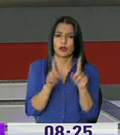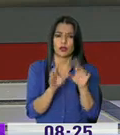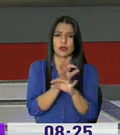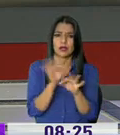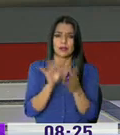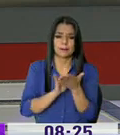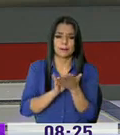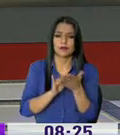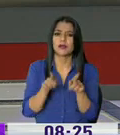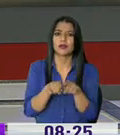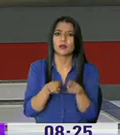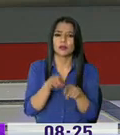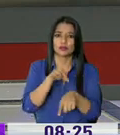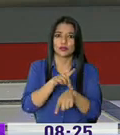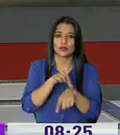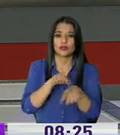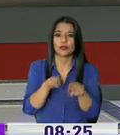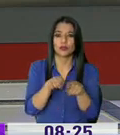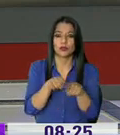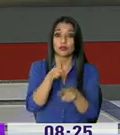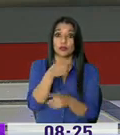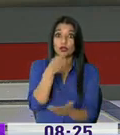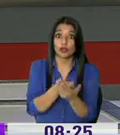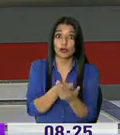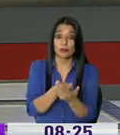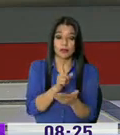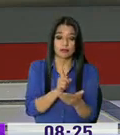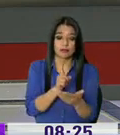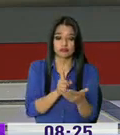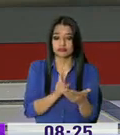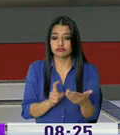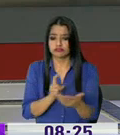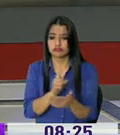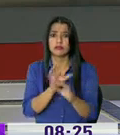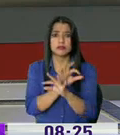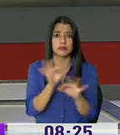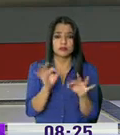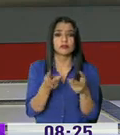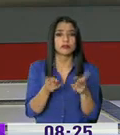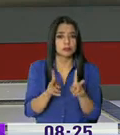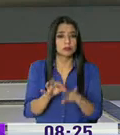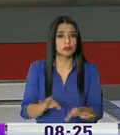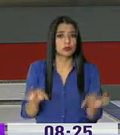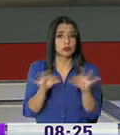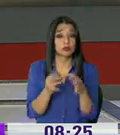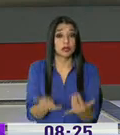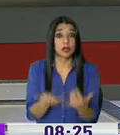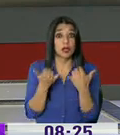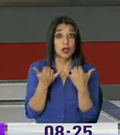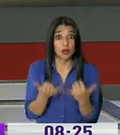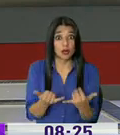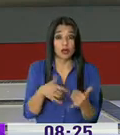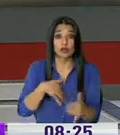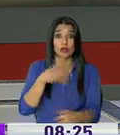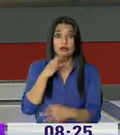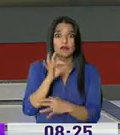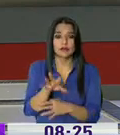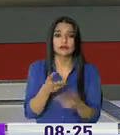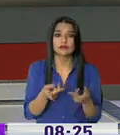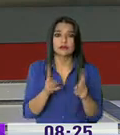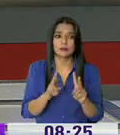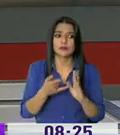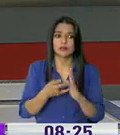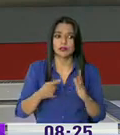desinfección, así como tienen los médicos, que uno compra y desinfecta estos aparatos. Así que también es válido ahora, esta pandemia nos ha traído también